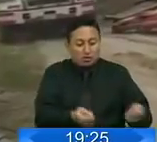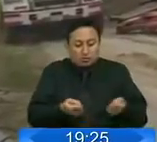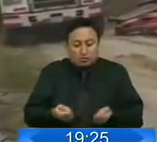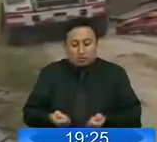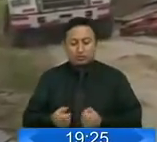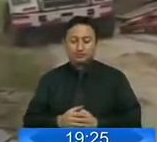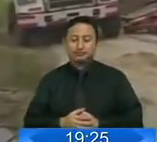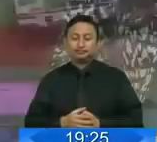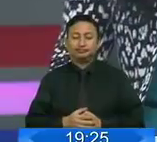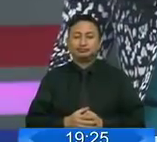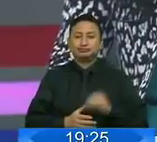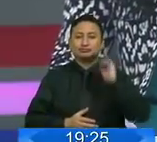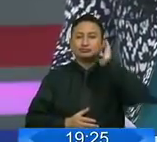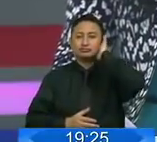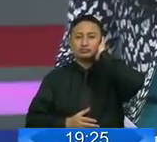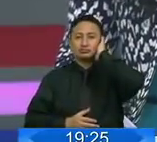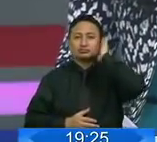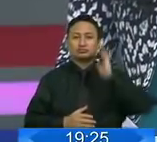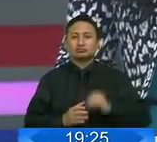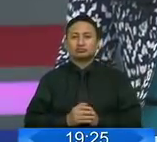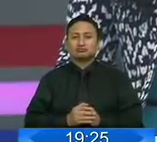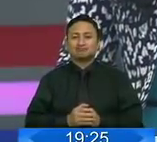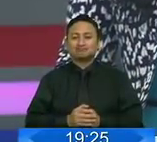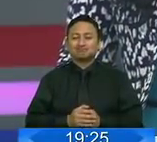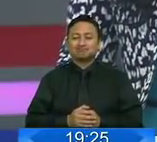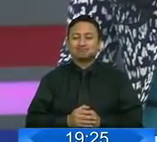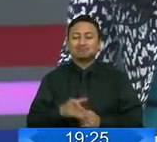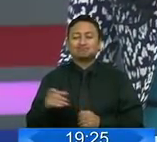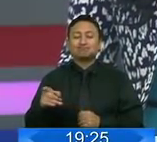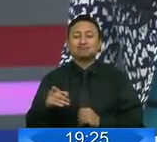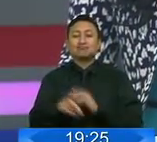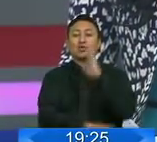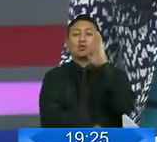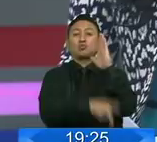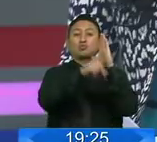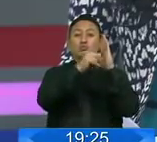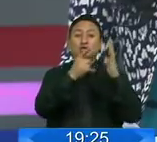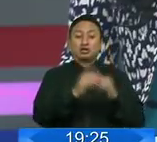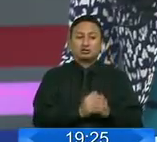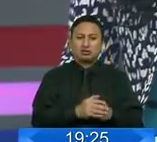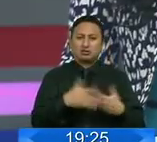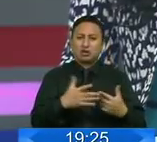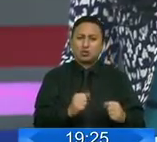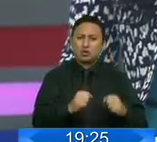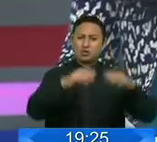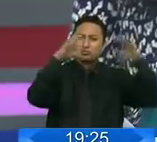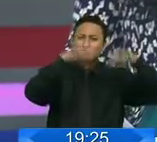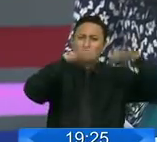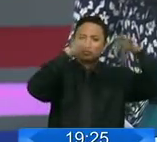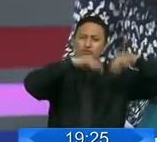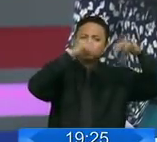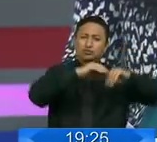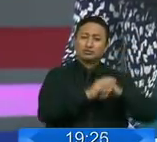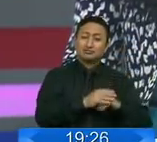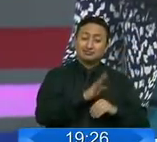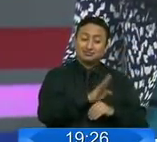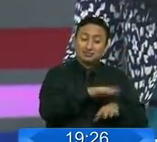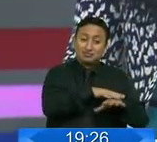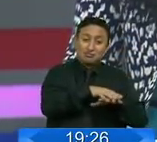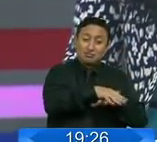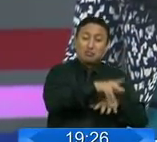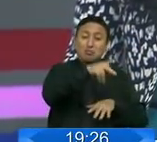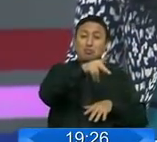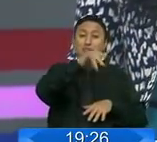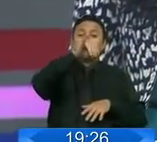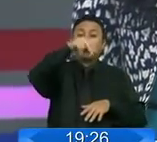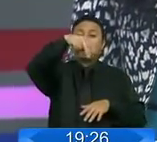Gallo. Recorremos el país. En Pastaza se registraron fuertes lluvias que provocaron la creciente del río Pindo Grande. Aquí